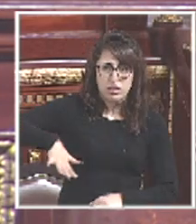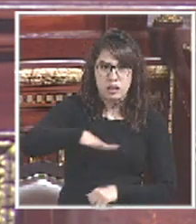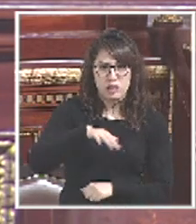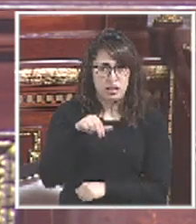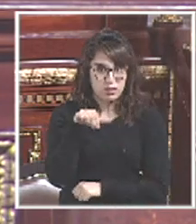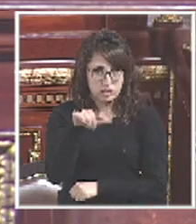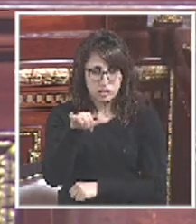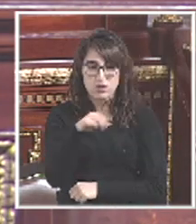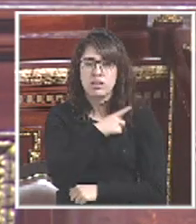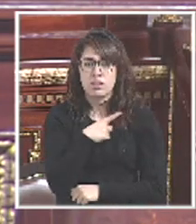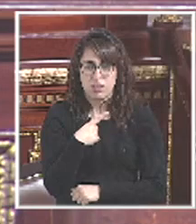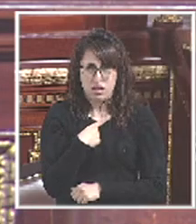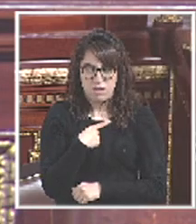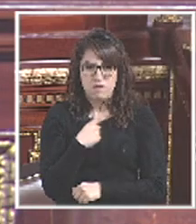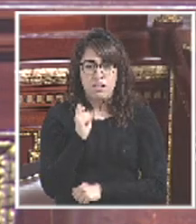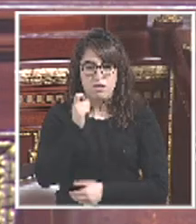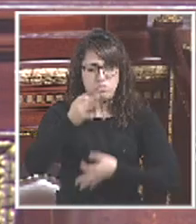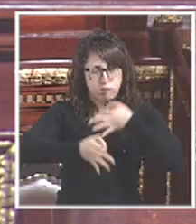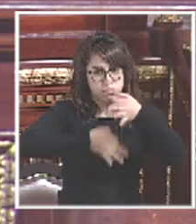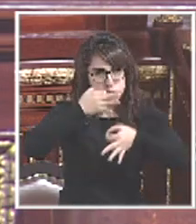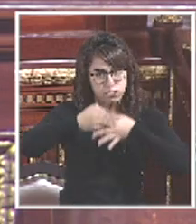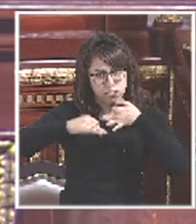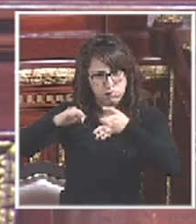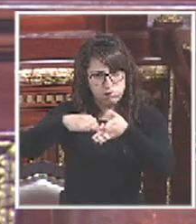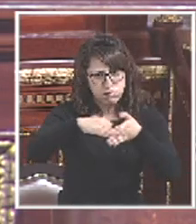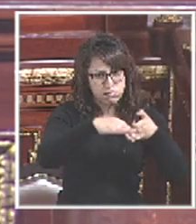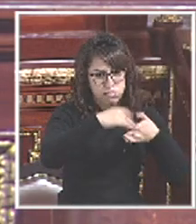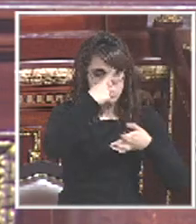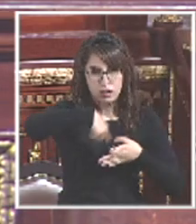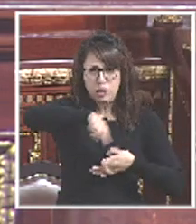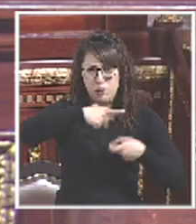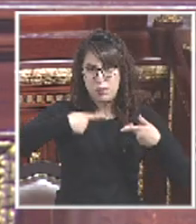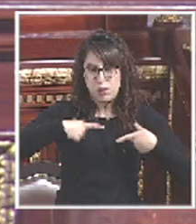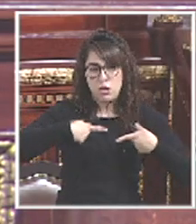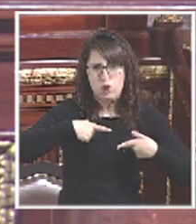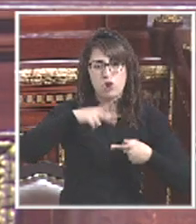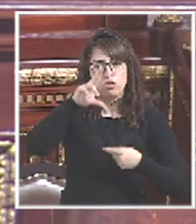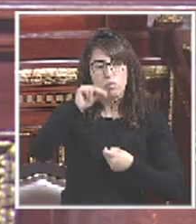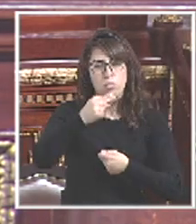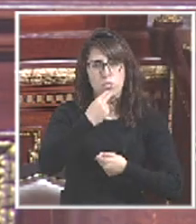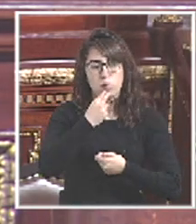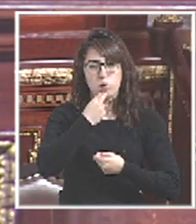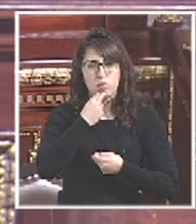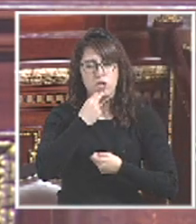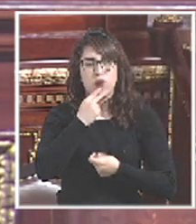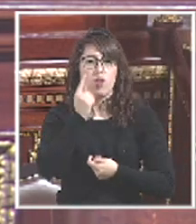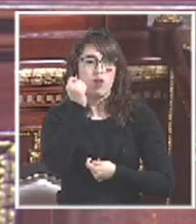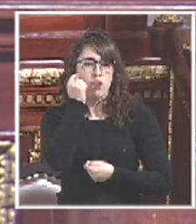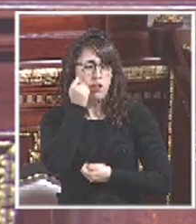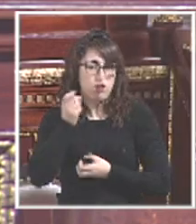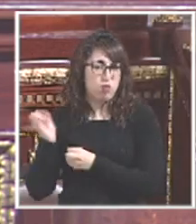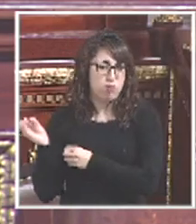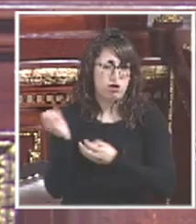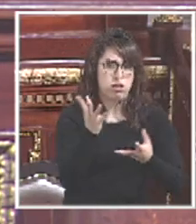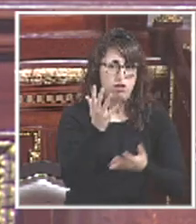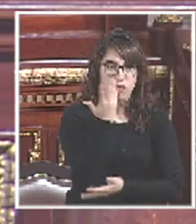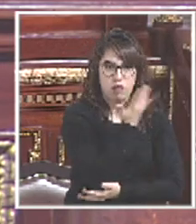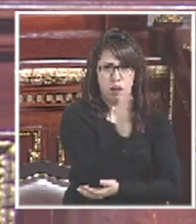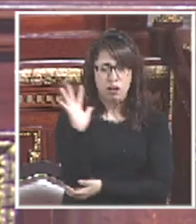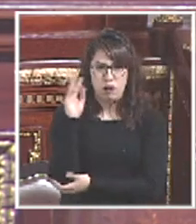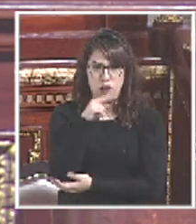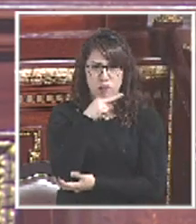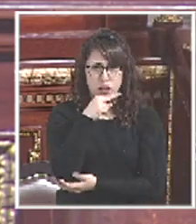alcaldías implementen acciones de difusión con la ciudadanía para evitar tirar árboles de Navidad en la vía pública, además de difundir